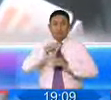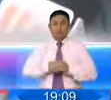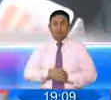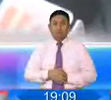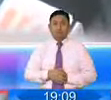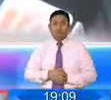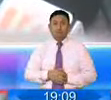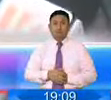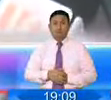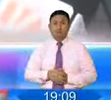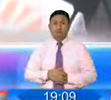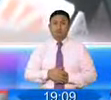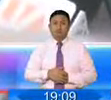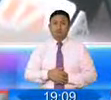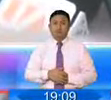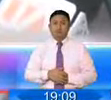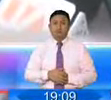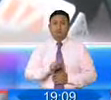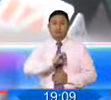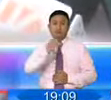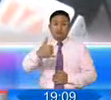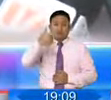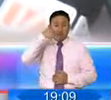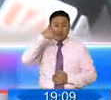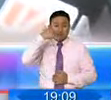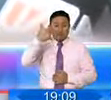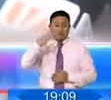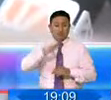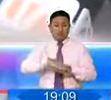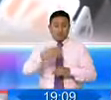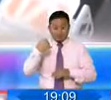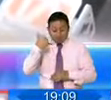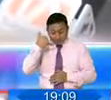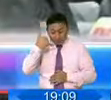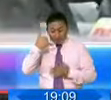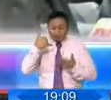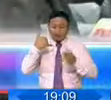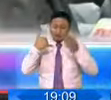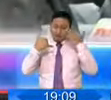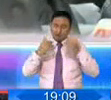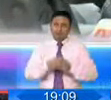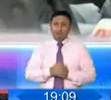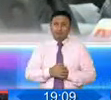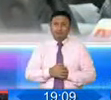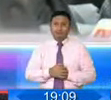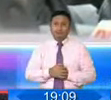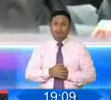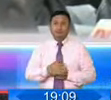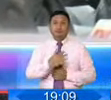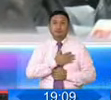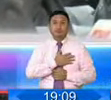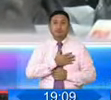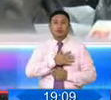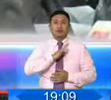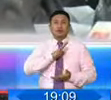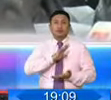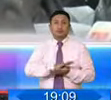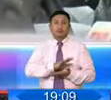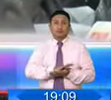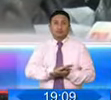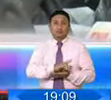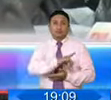y ahí me comunican a mí y ahí me llegué a saber. Para nosotros bastante, porque